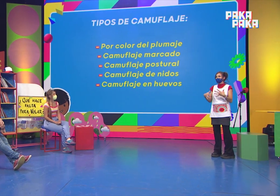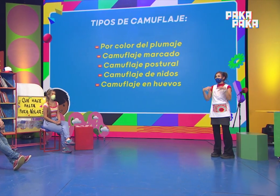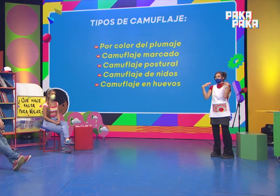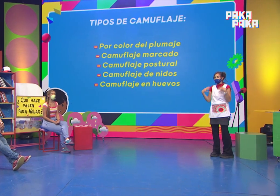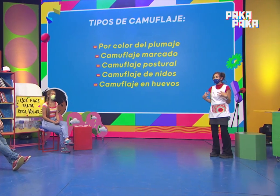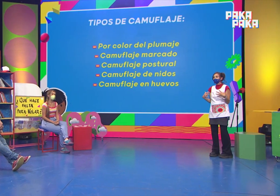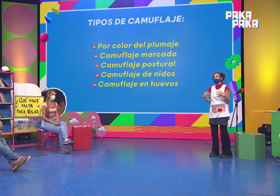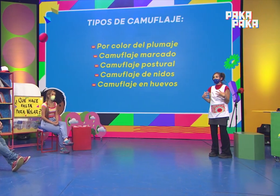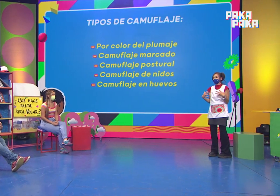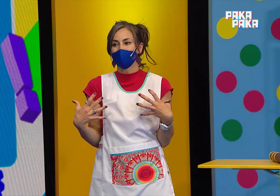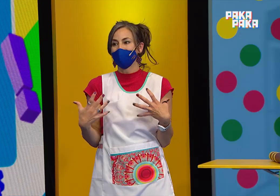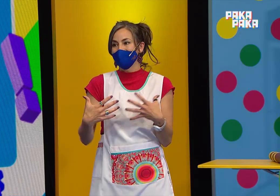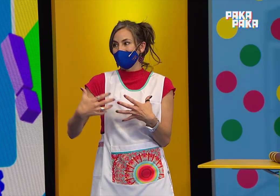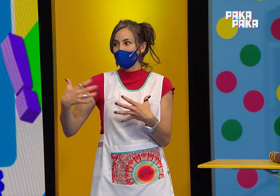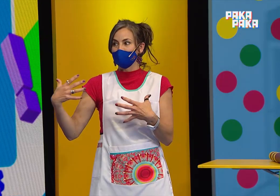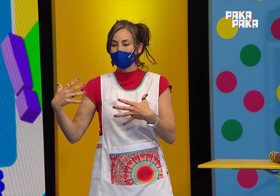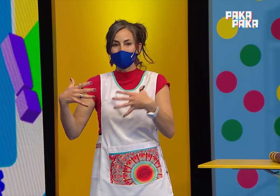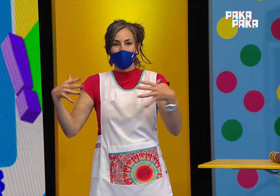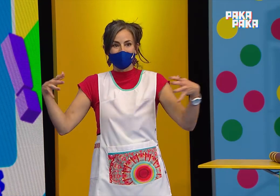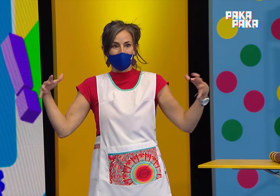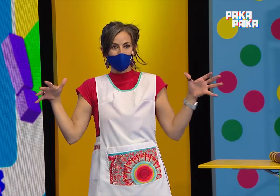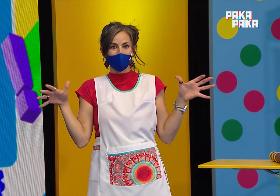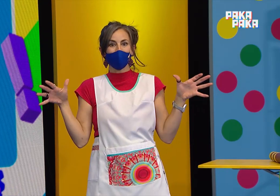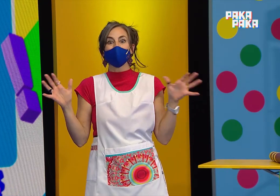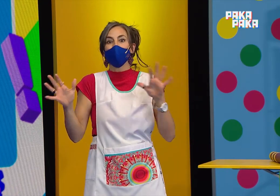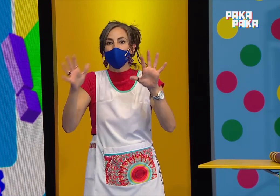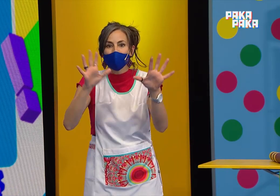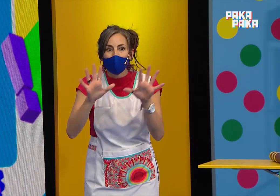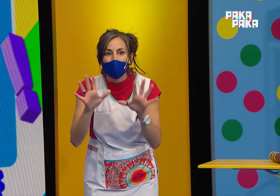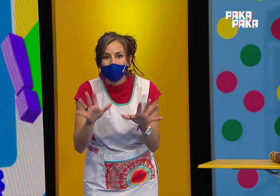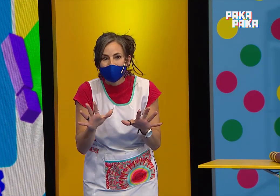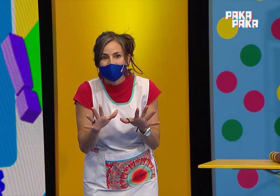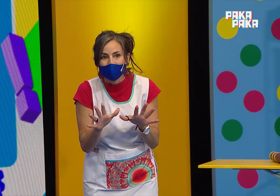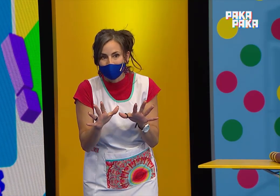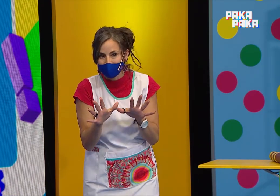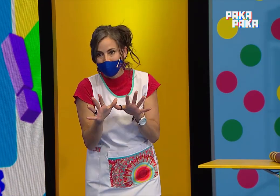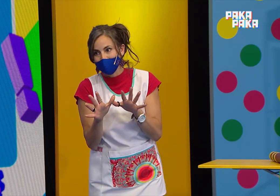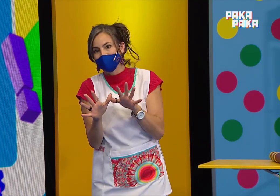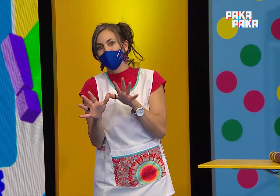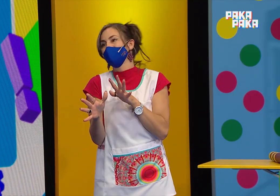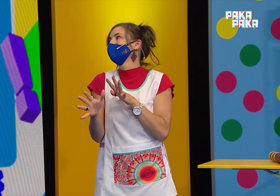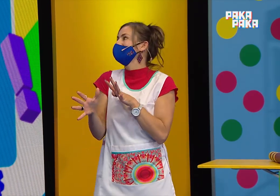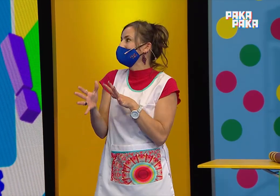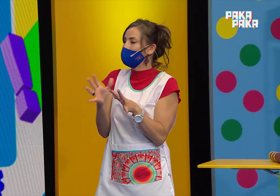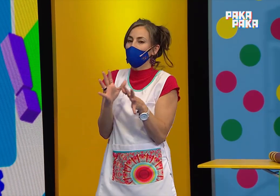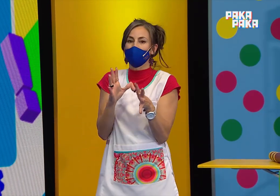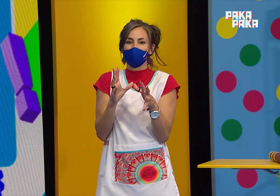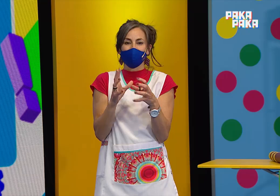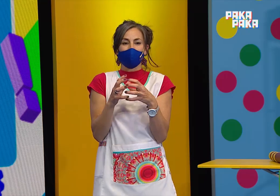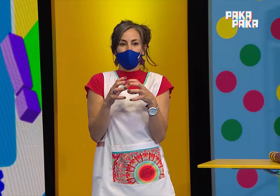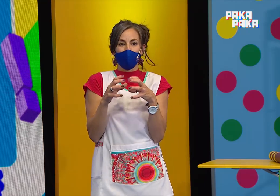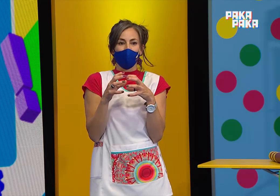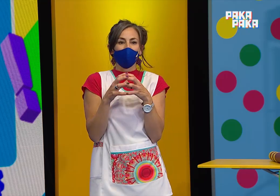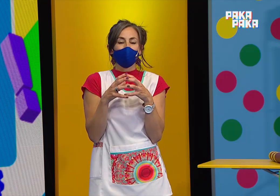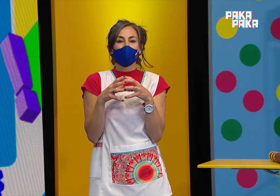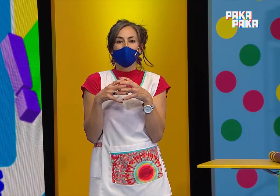plumaje. Claro, el color del plumaje, que cuanto más se parece al ambiente en el que se encuentra, más pasan desapercibidos, ¿no? Sí. Y hay algunos que se